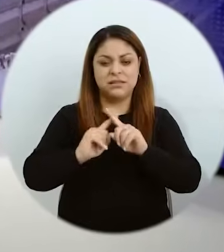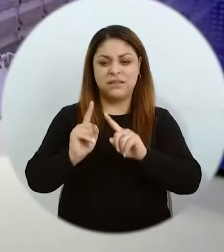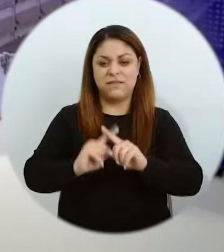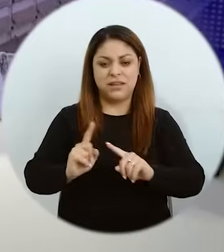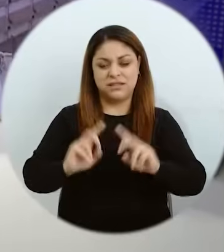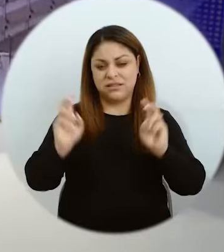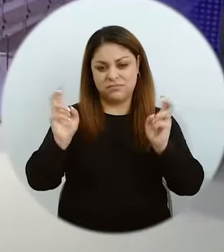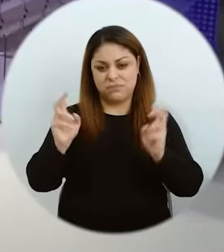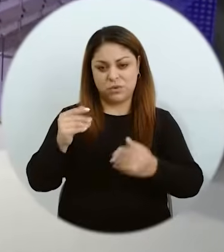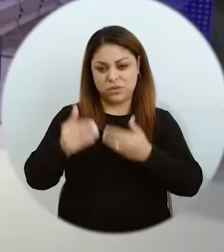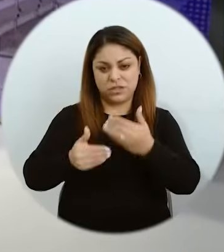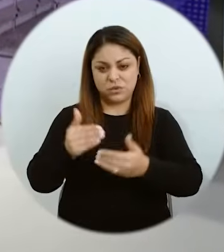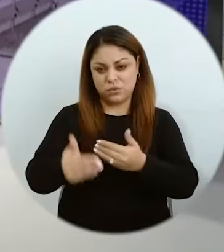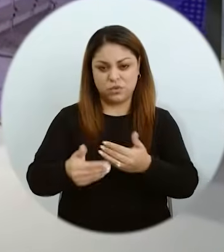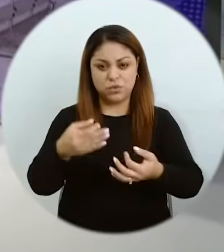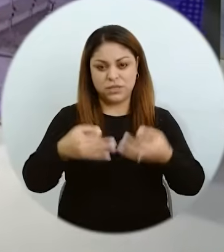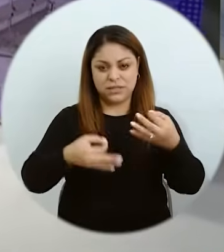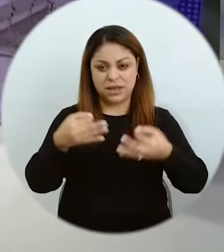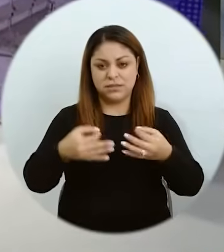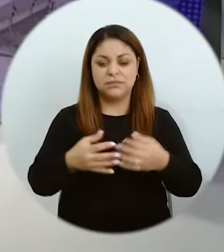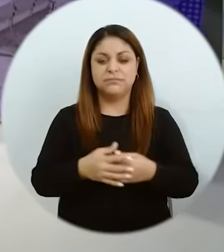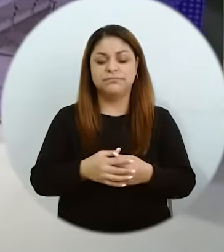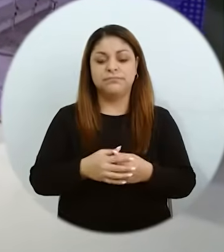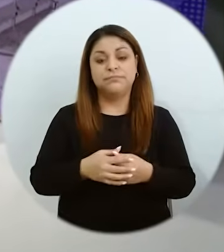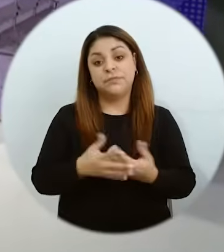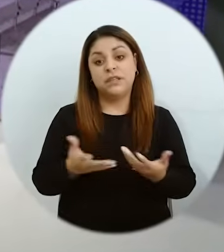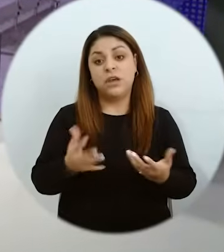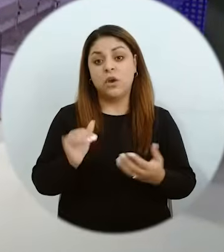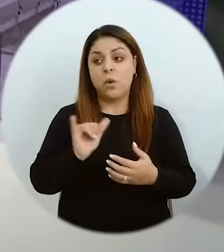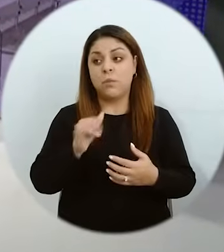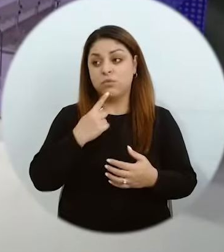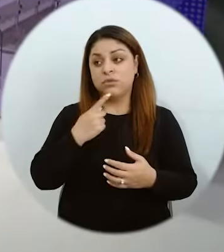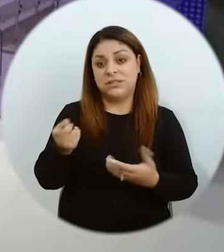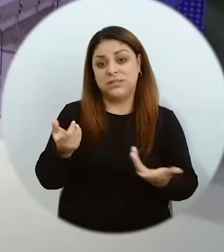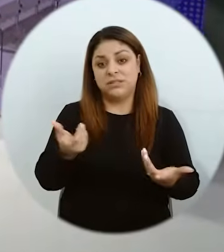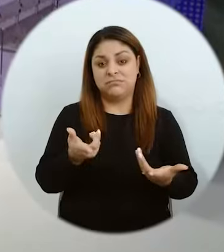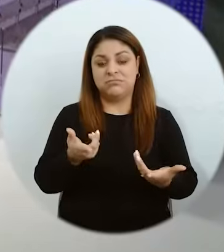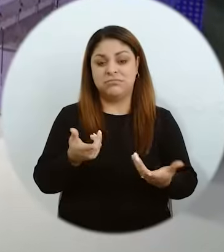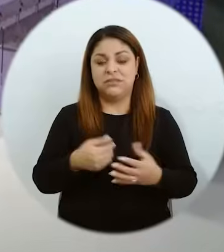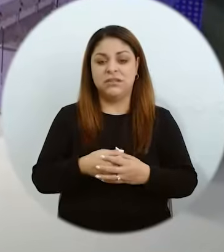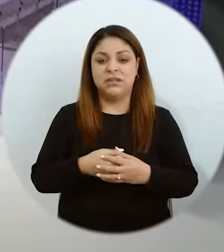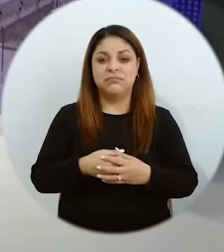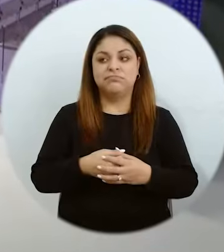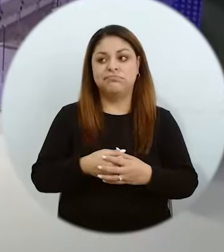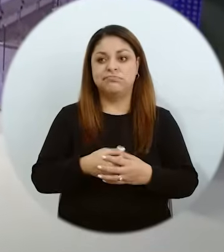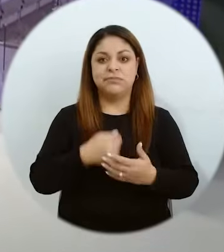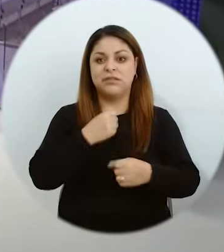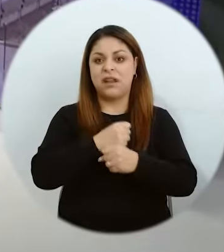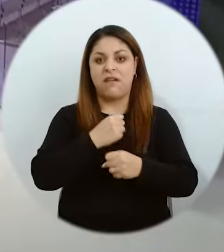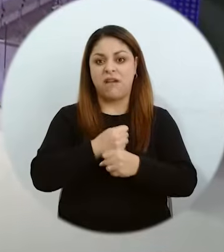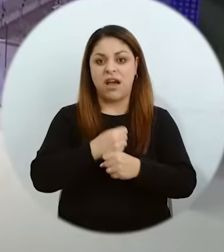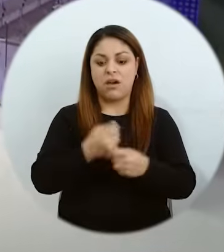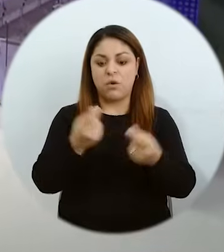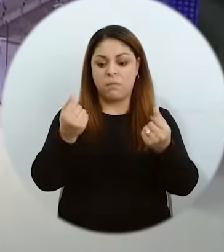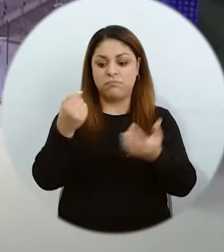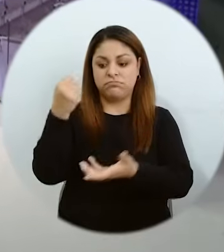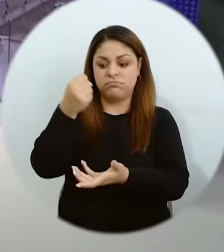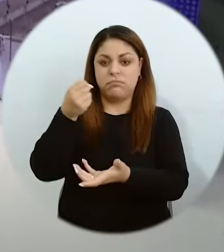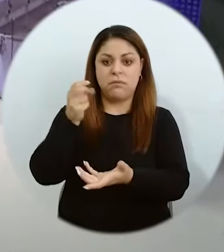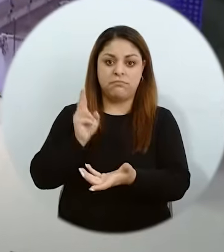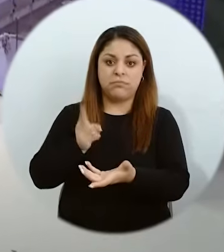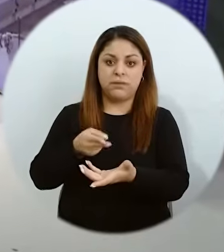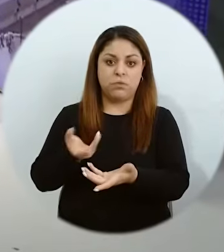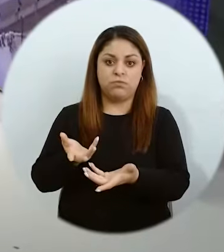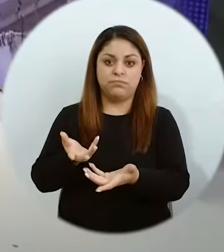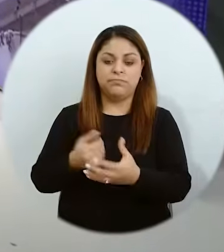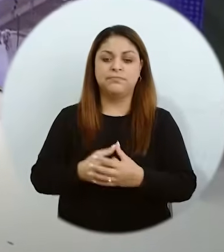en diferentes tipos de procesos judiciales, y no obstante, como decía usted, don Fernández, pues se trabaja prácticamente con los